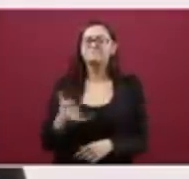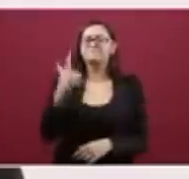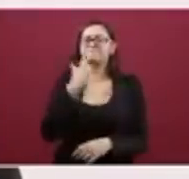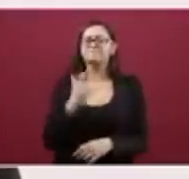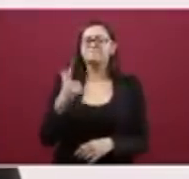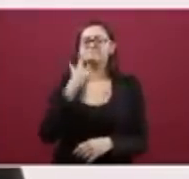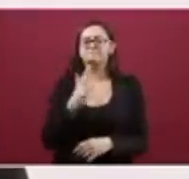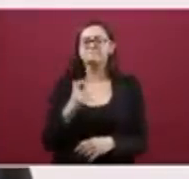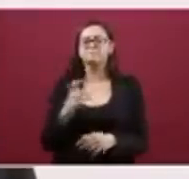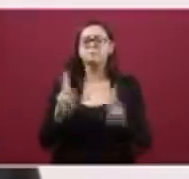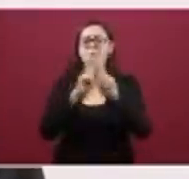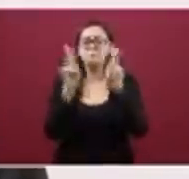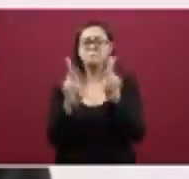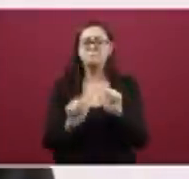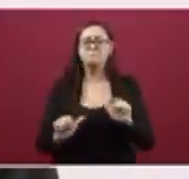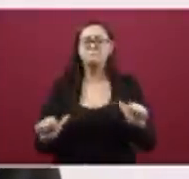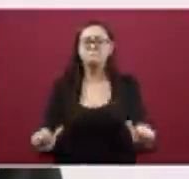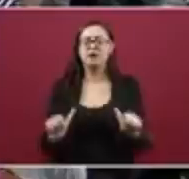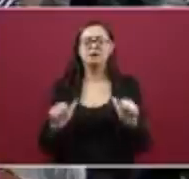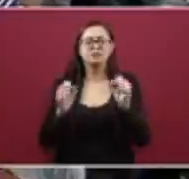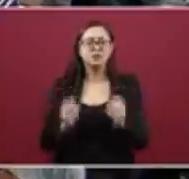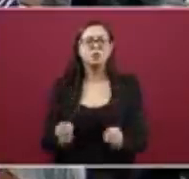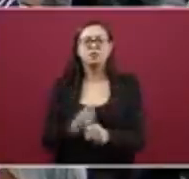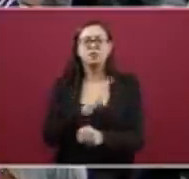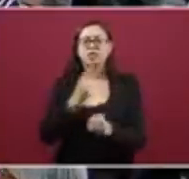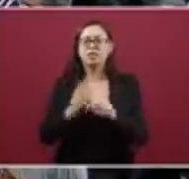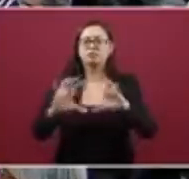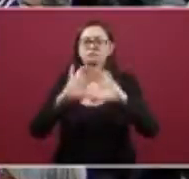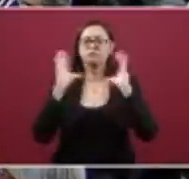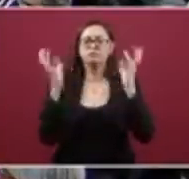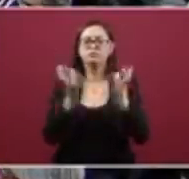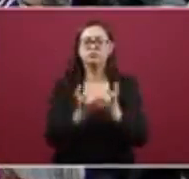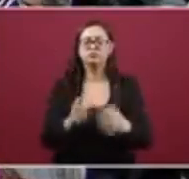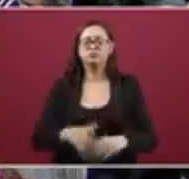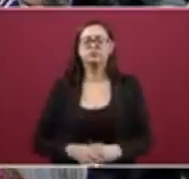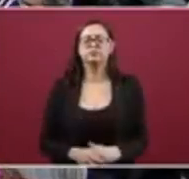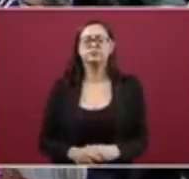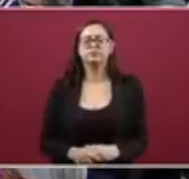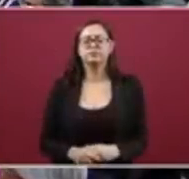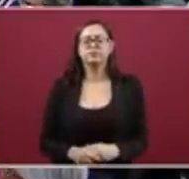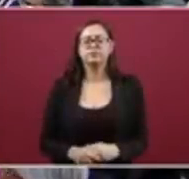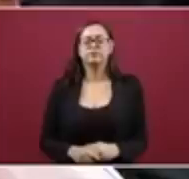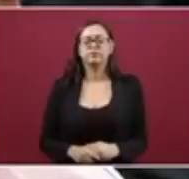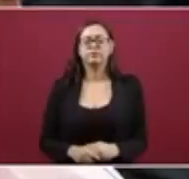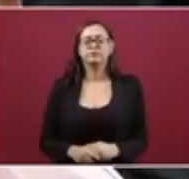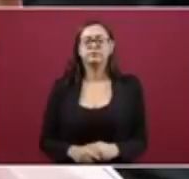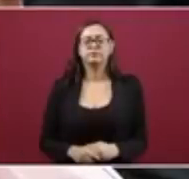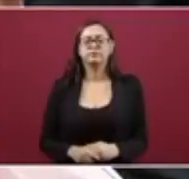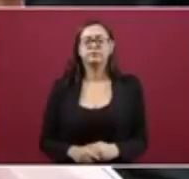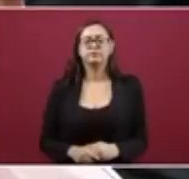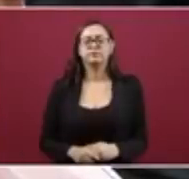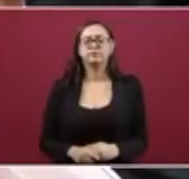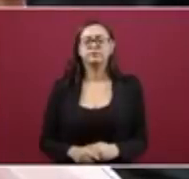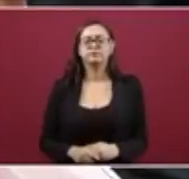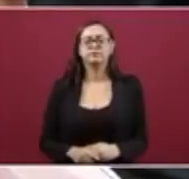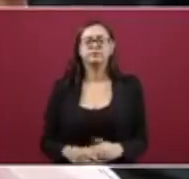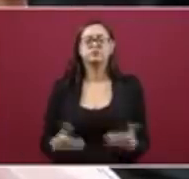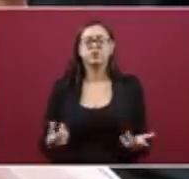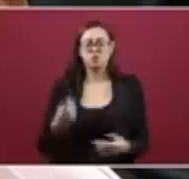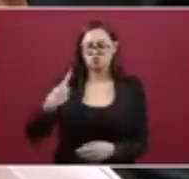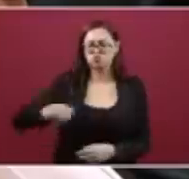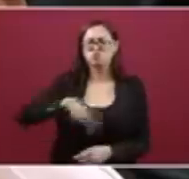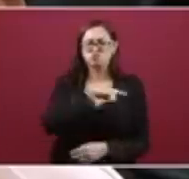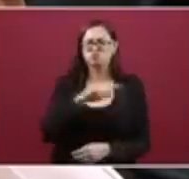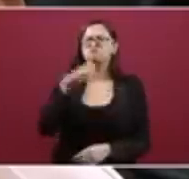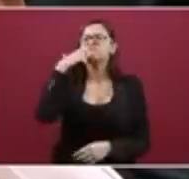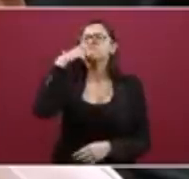seguridad internacionales queremos mantener una relación de amistad